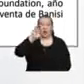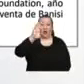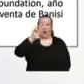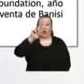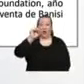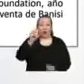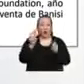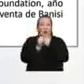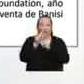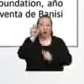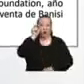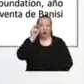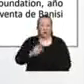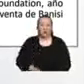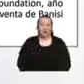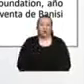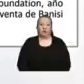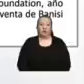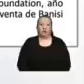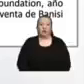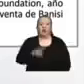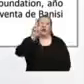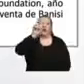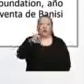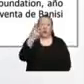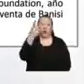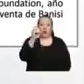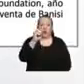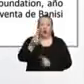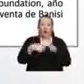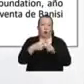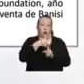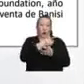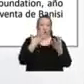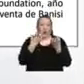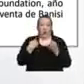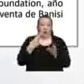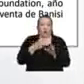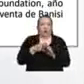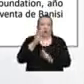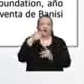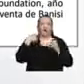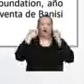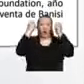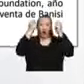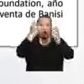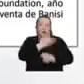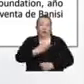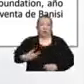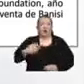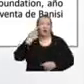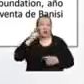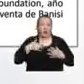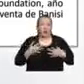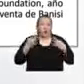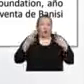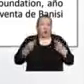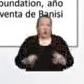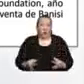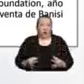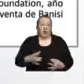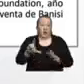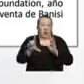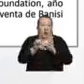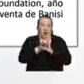demuestran los pandora paper y en el 2020 cuando este señor quiere ser presidente rapidito para dizque cumplir con la ley